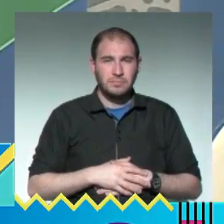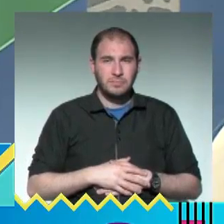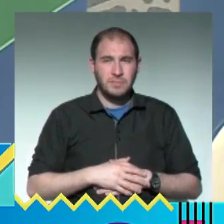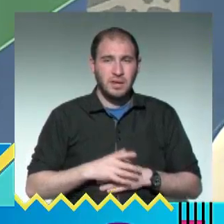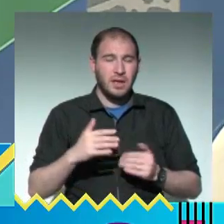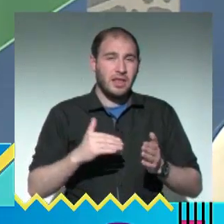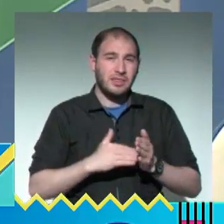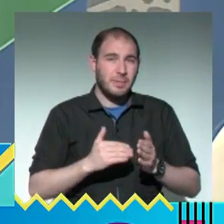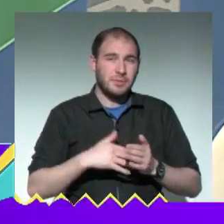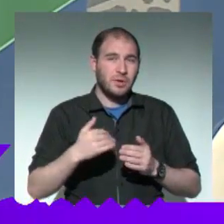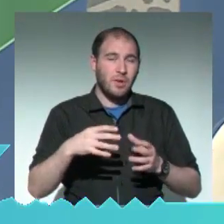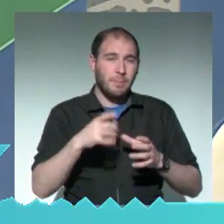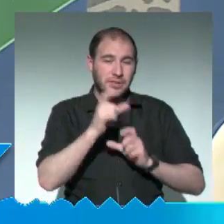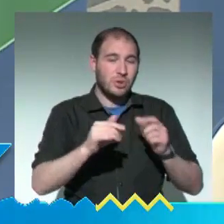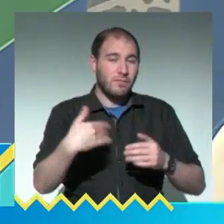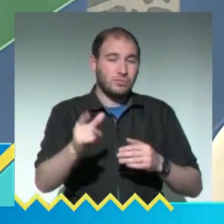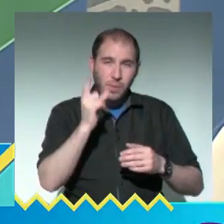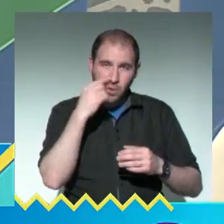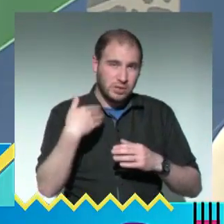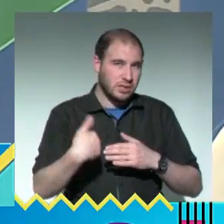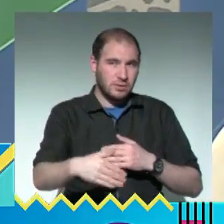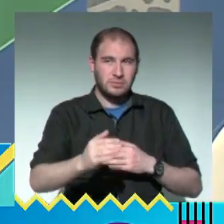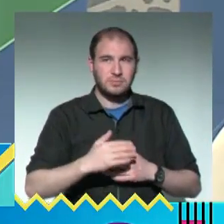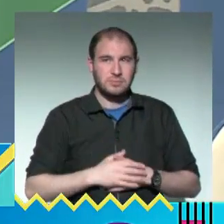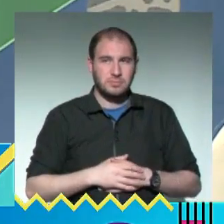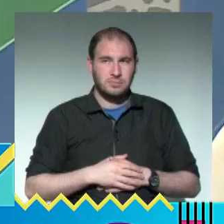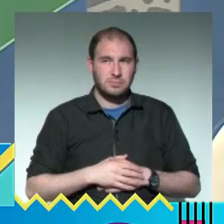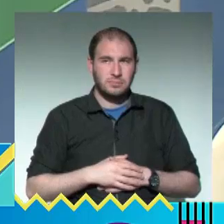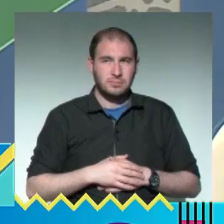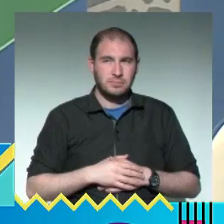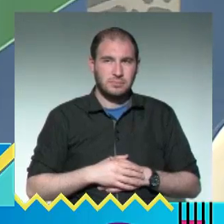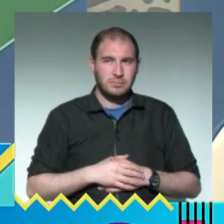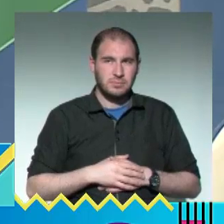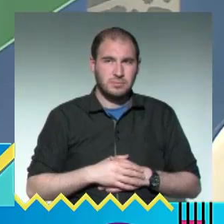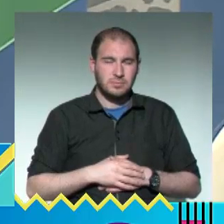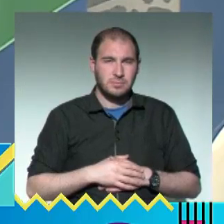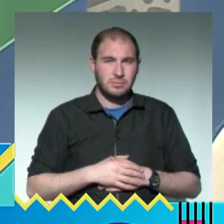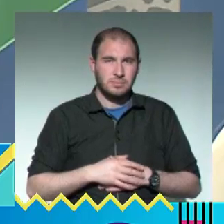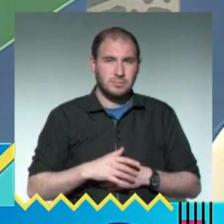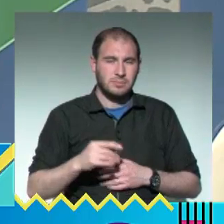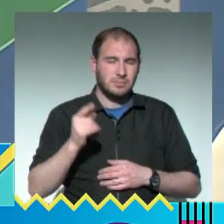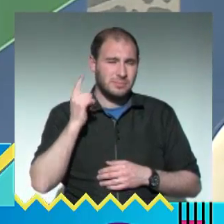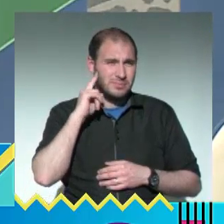Y eso depende de las futuras generaciones de políticos. La verdad que lo que hemos visto en los últimos 70 años, no.